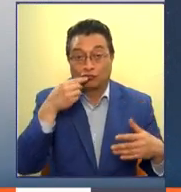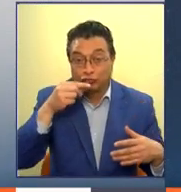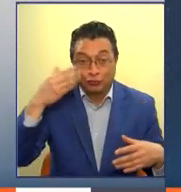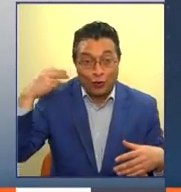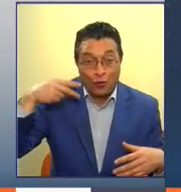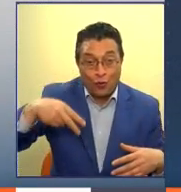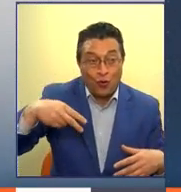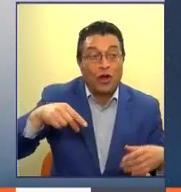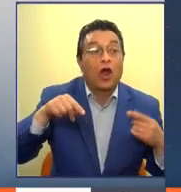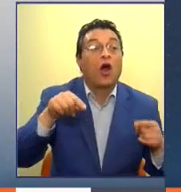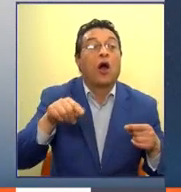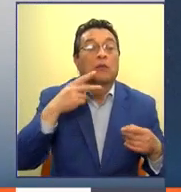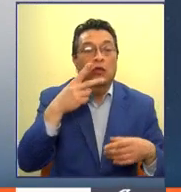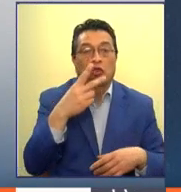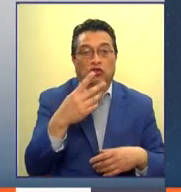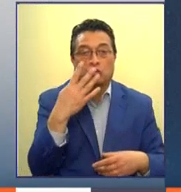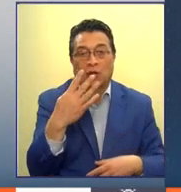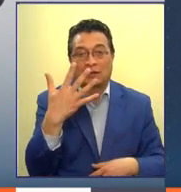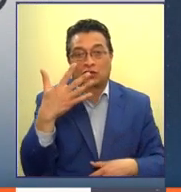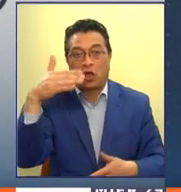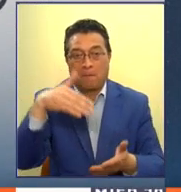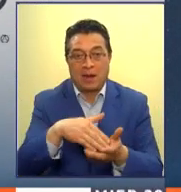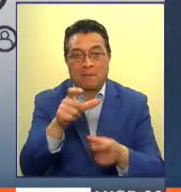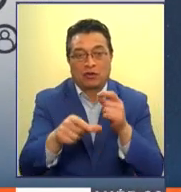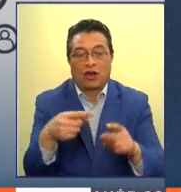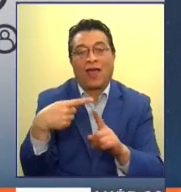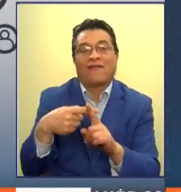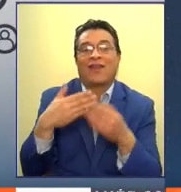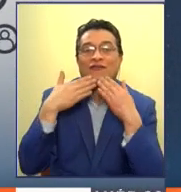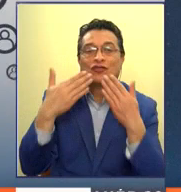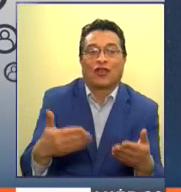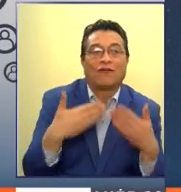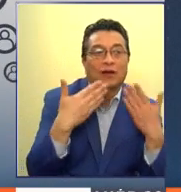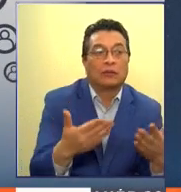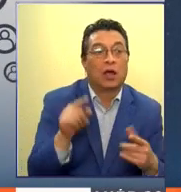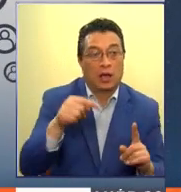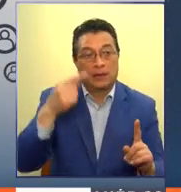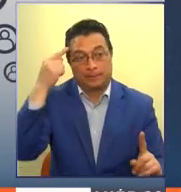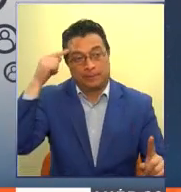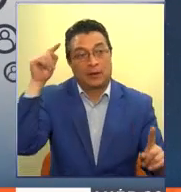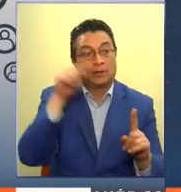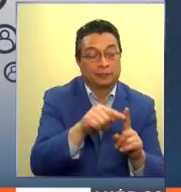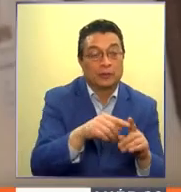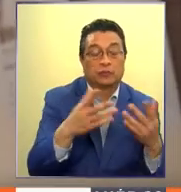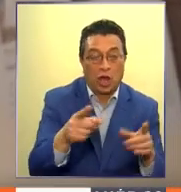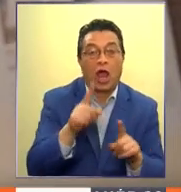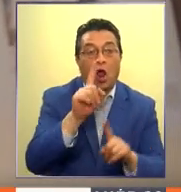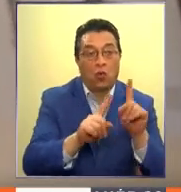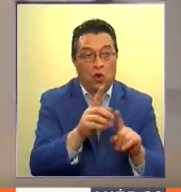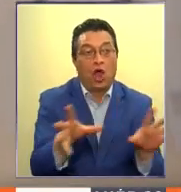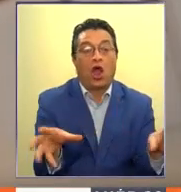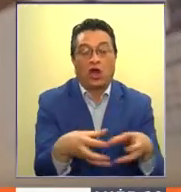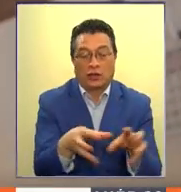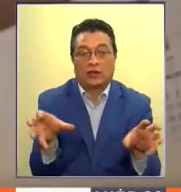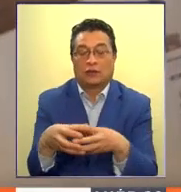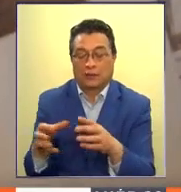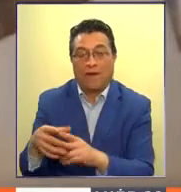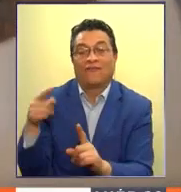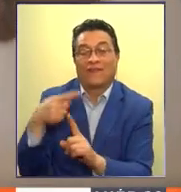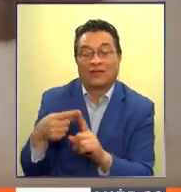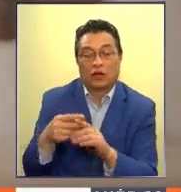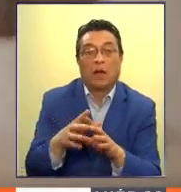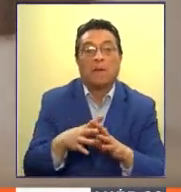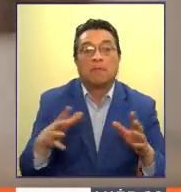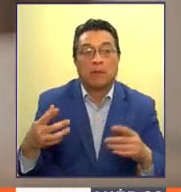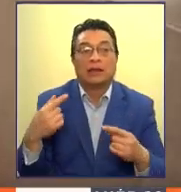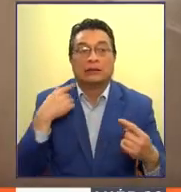más de 245.000 personas. Además, hemos hecho foco en algunas organizaciones que tienen beneficiarios más propensos a